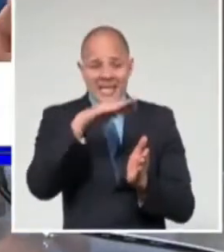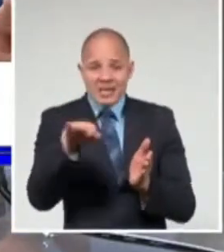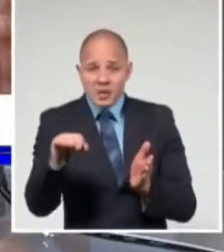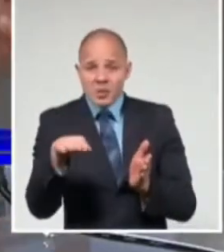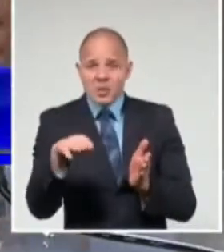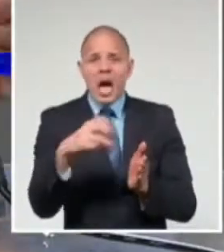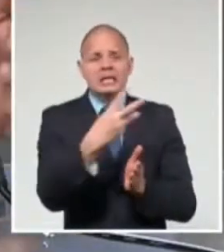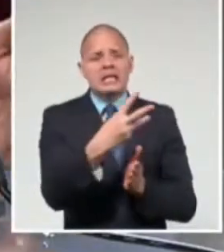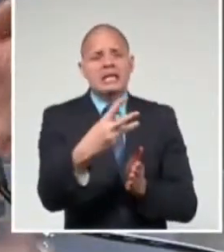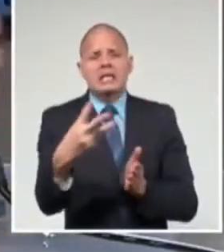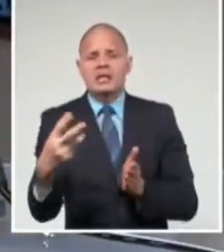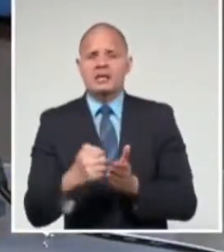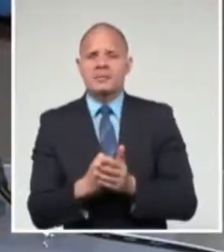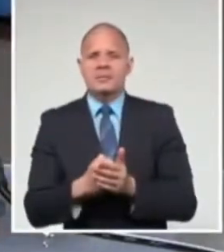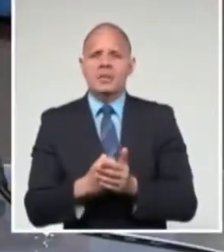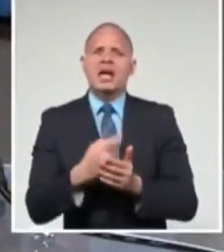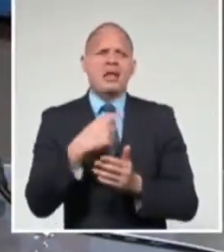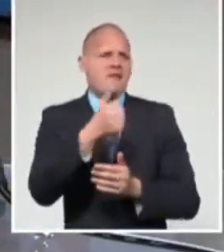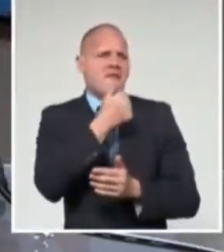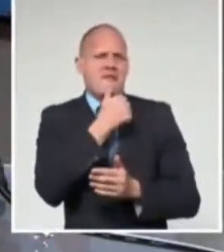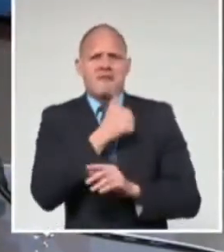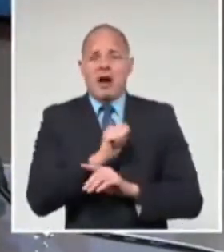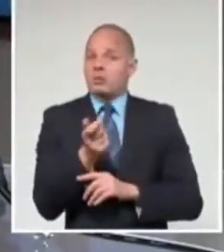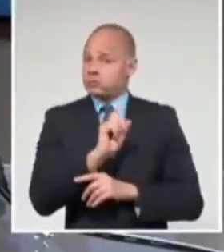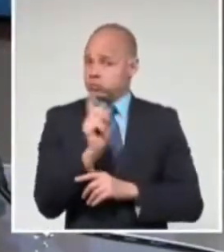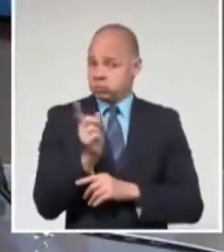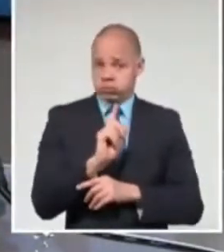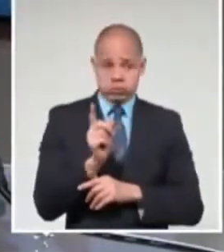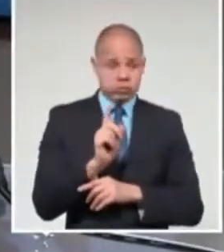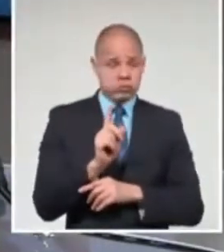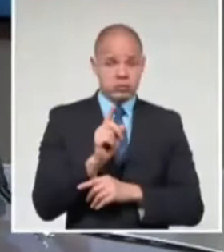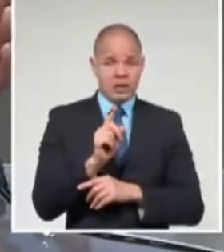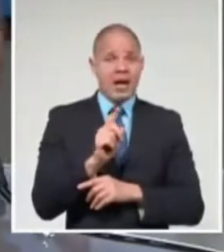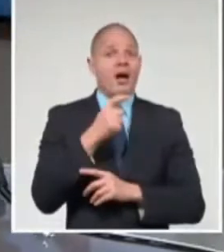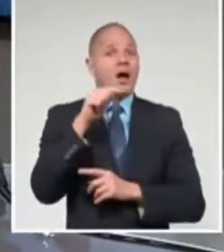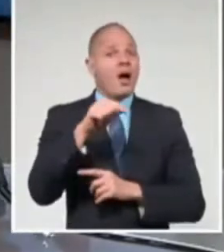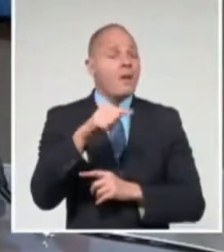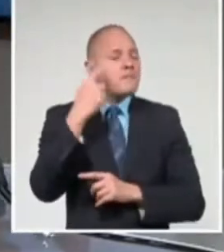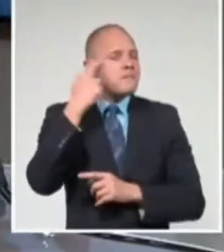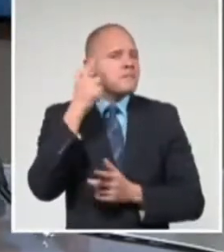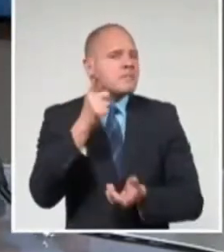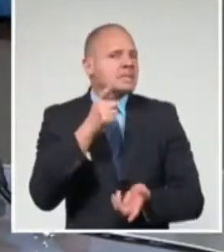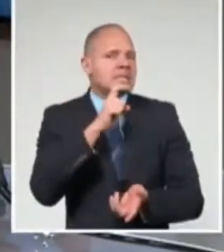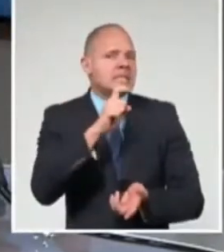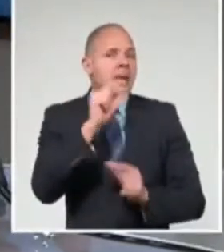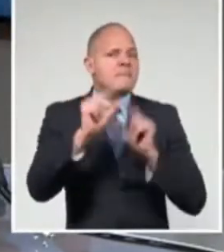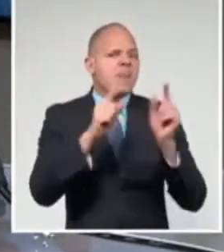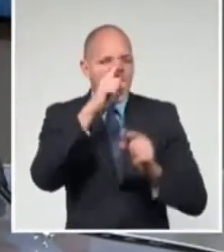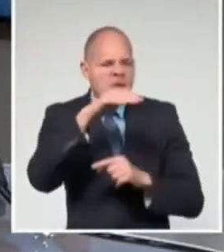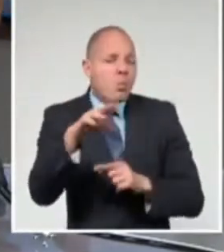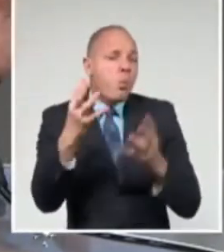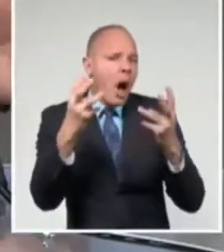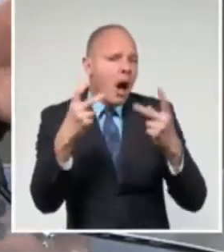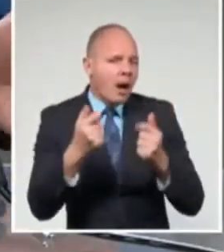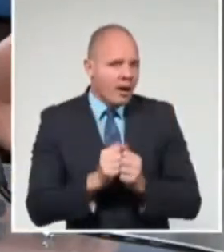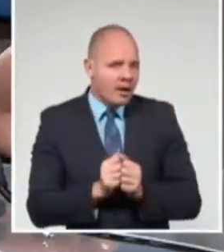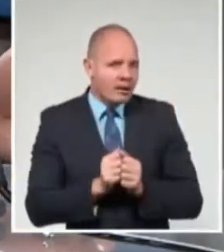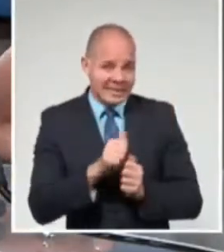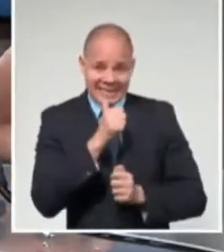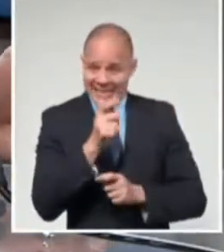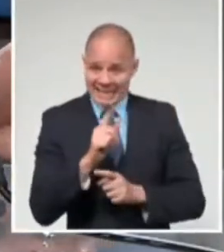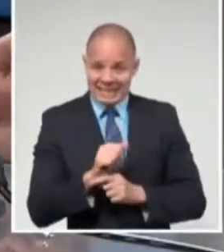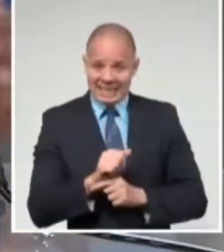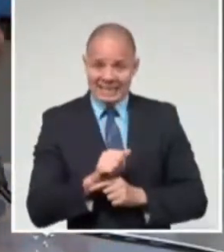eso tiene una organización que el Ministerio de Comercio Interior es capaz de hacerlo. A veces esas decisiones, Alejandro lo sabe, se toman cuando